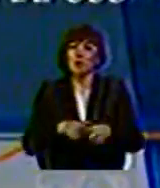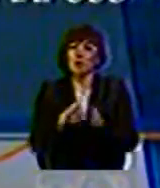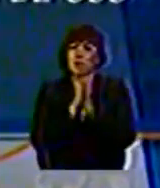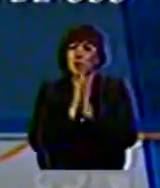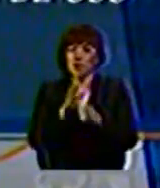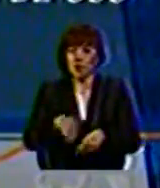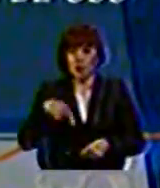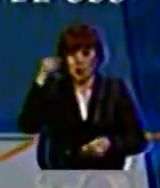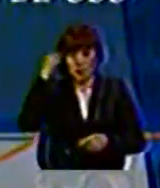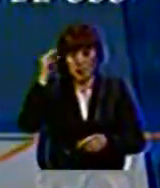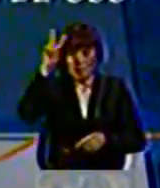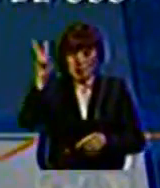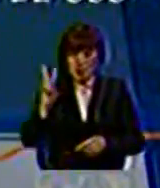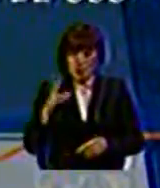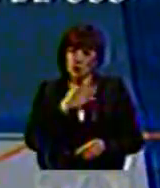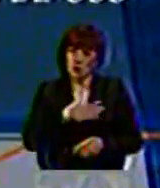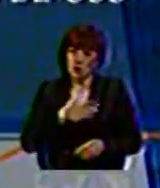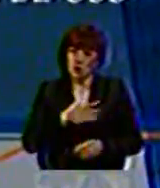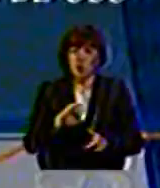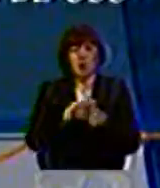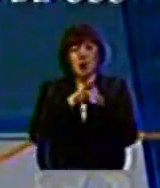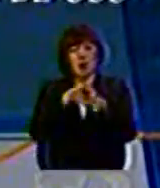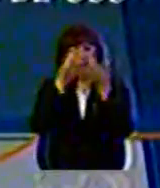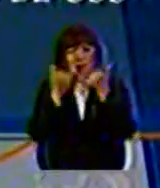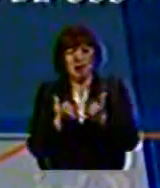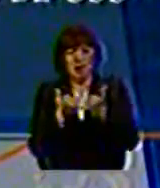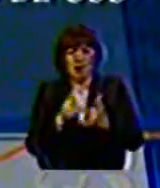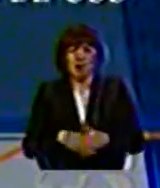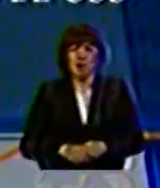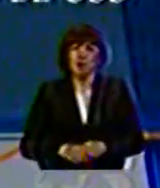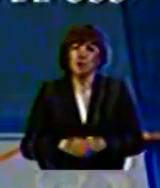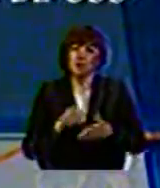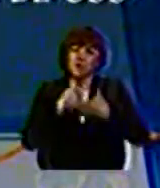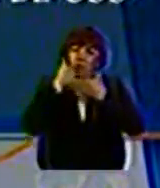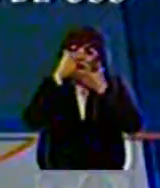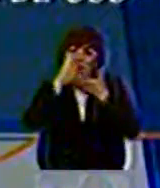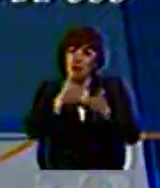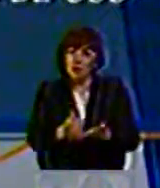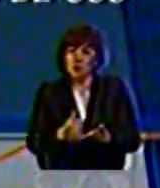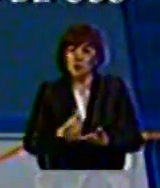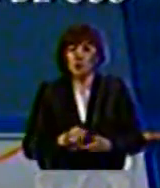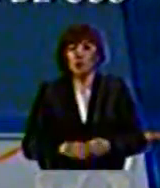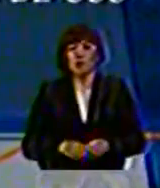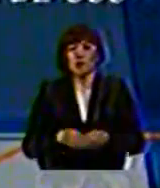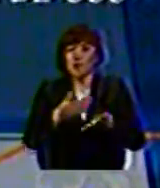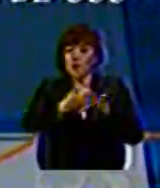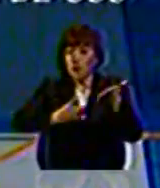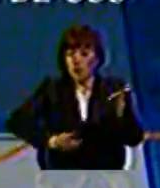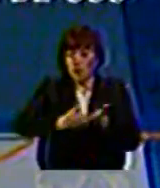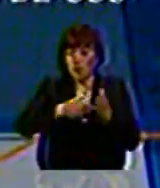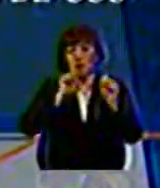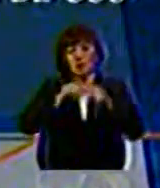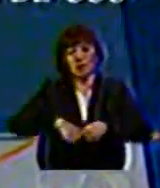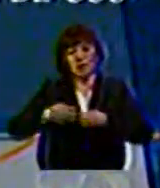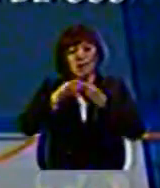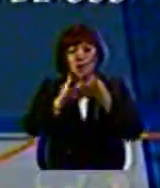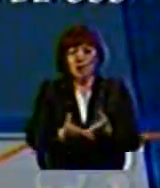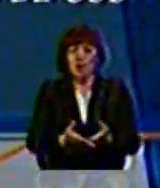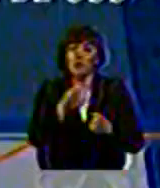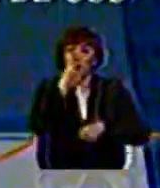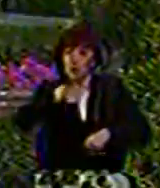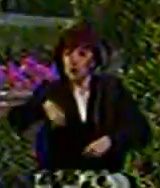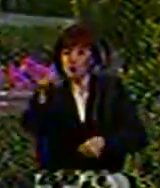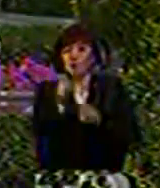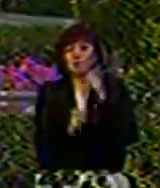de venezuela para que tome de manera urgente y prioritaria las medidas necesarias para la provisión oportuna de documentos de identidad y de viajes de sus